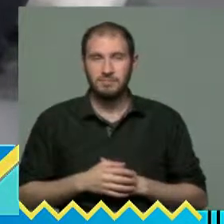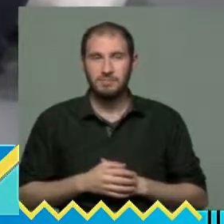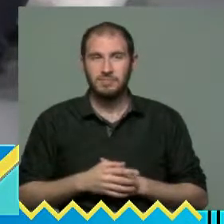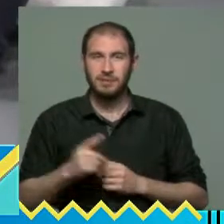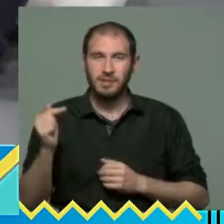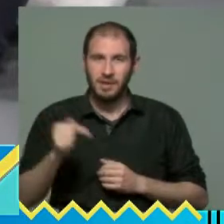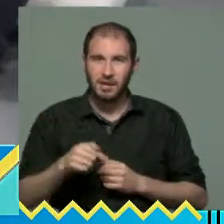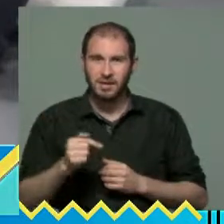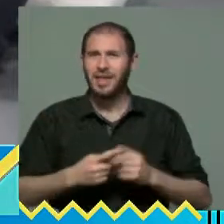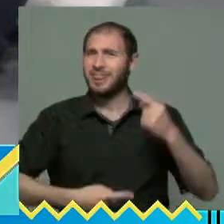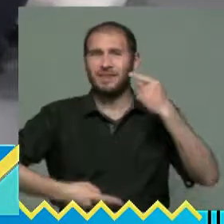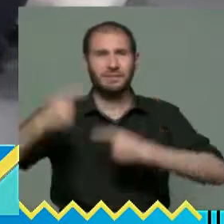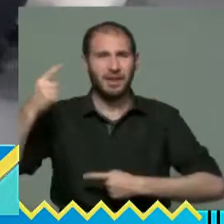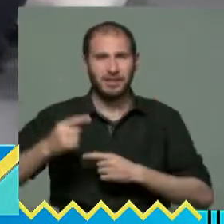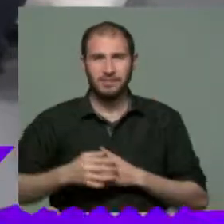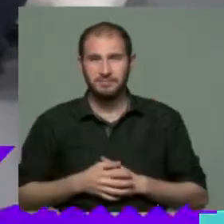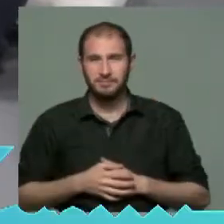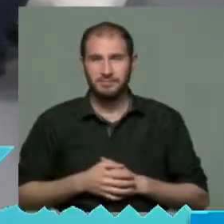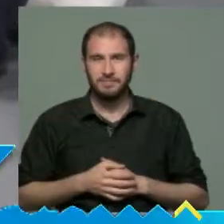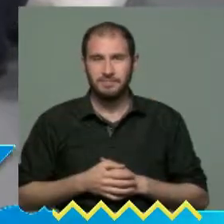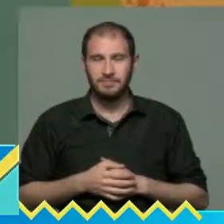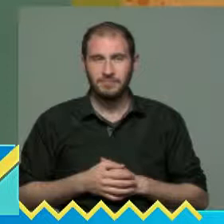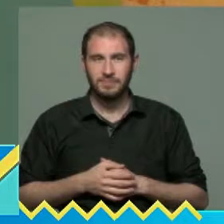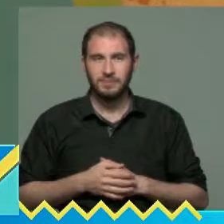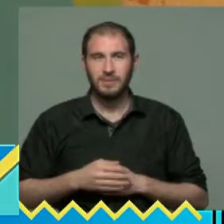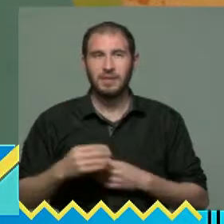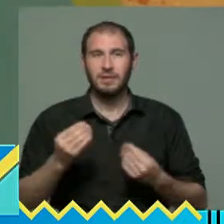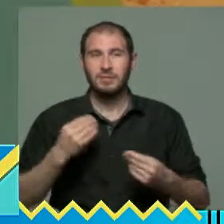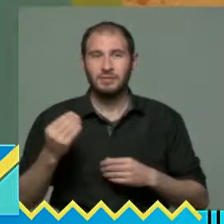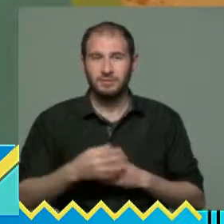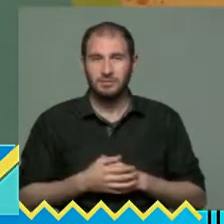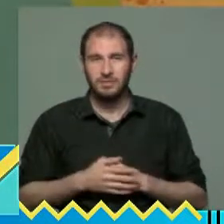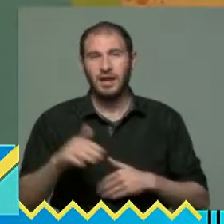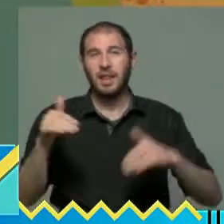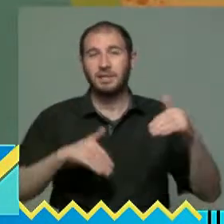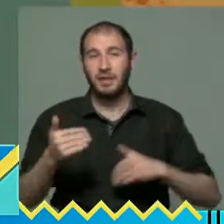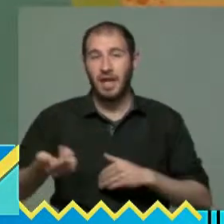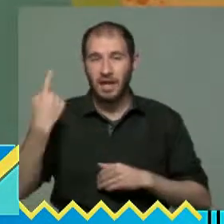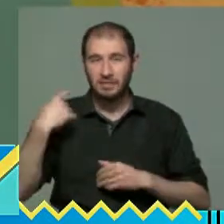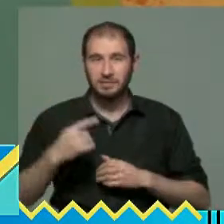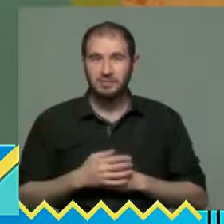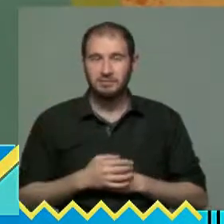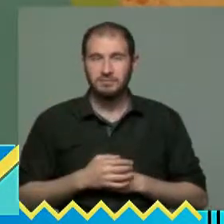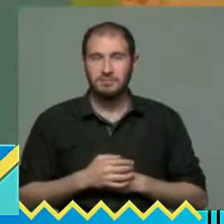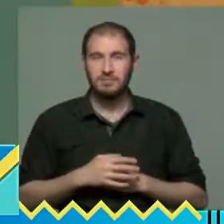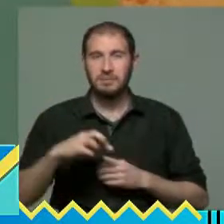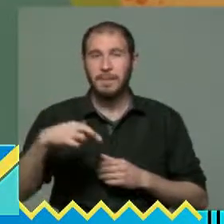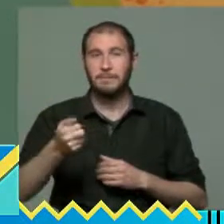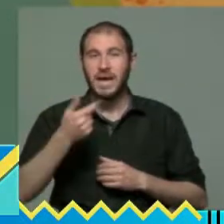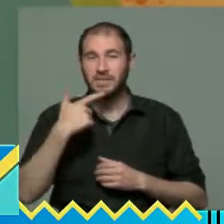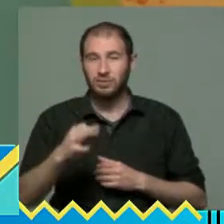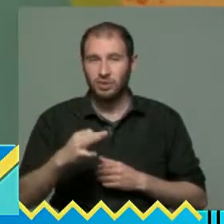bastante, pero bastante diferente lo que pasó en estas elecciones de ayer con lo que fueron las